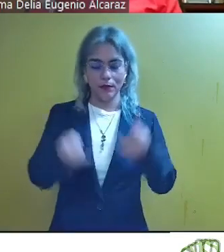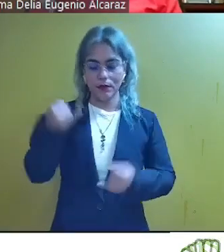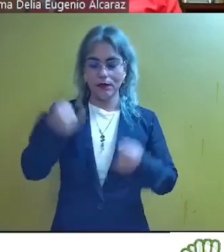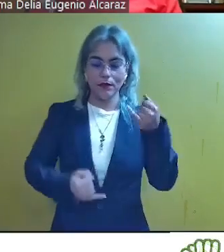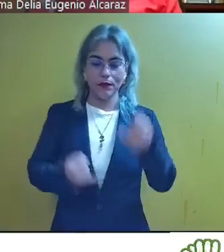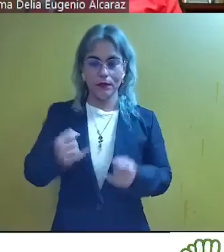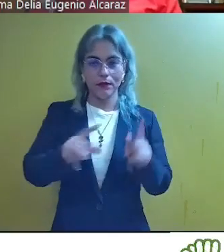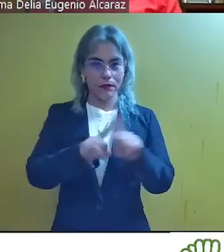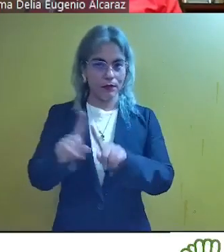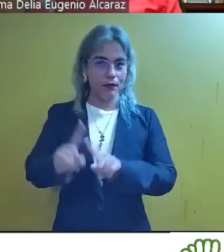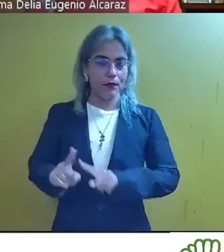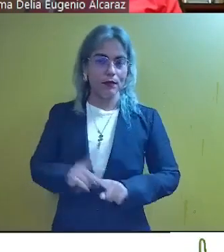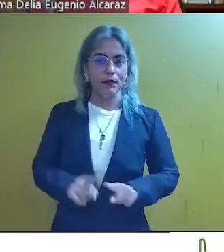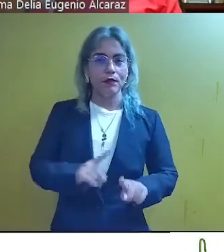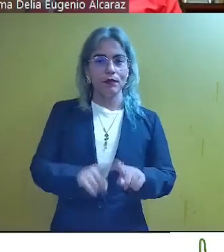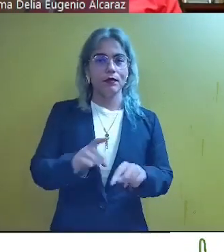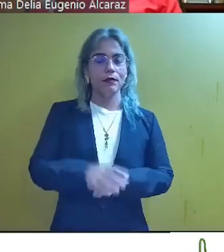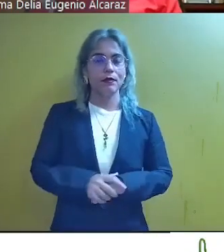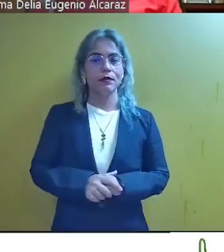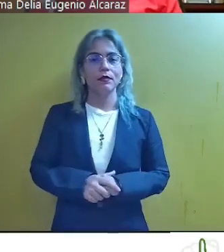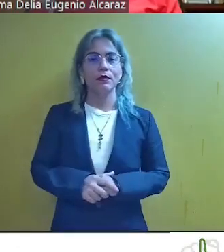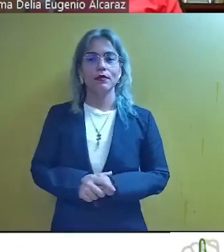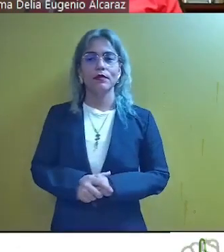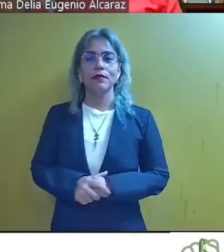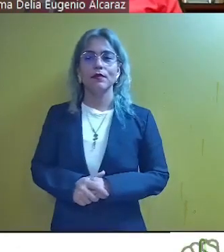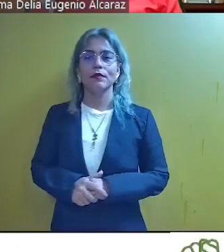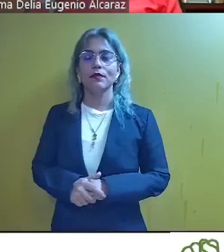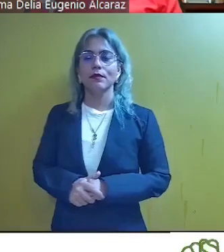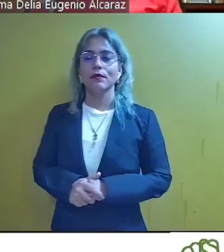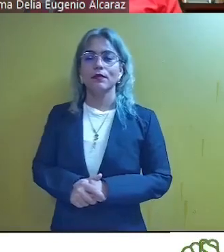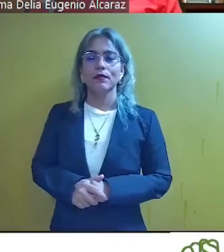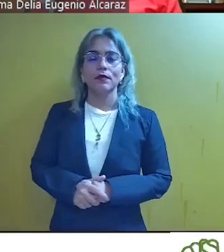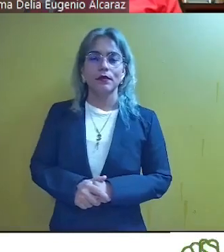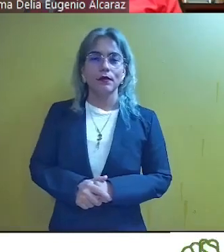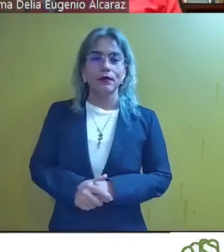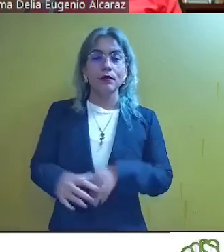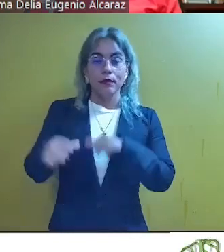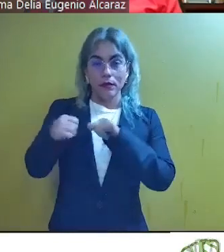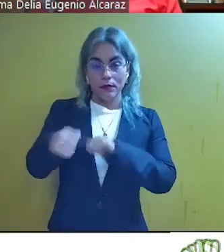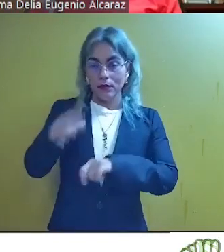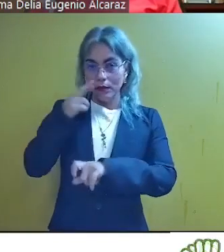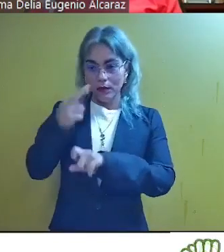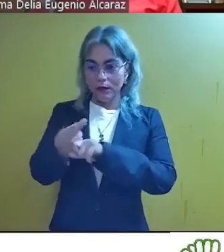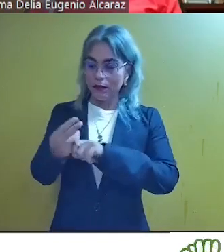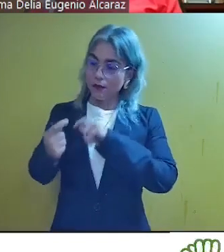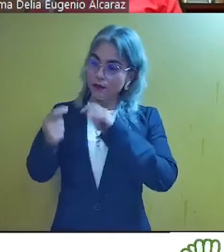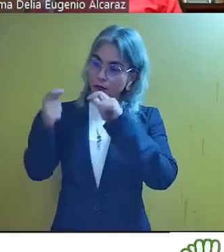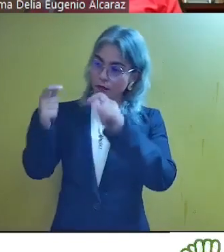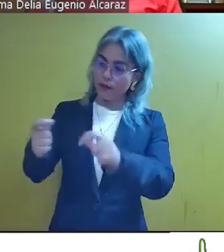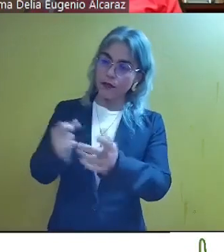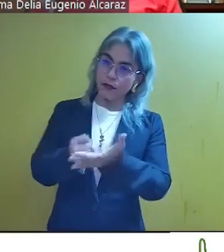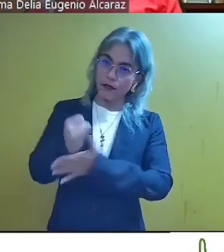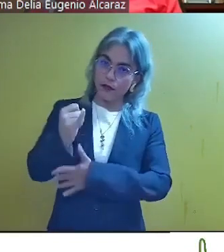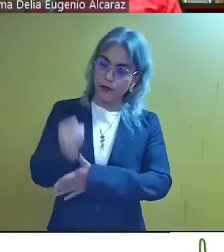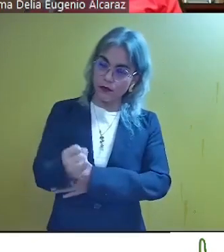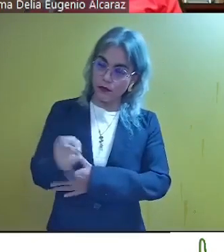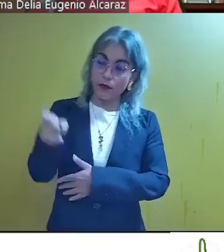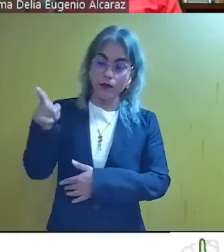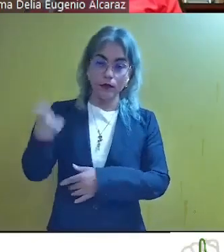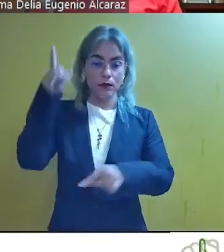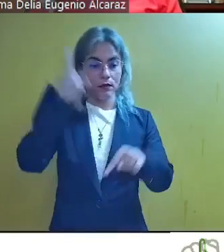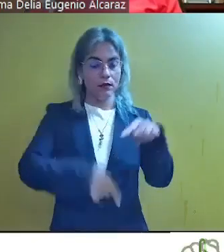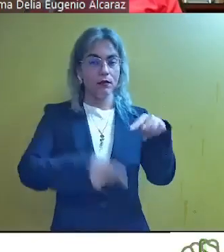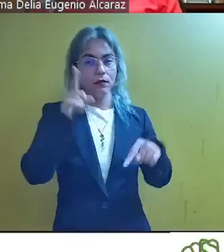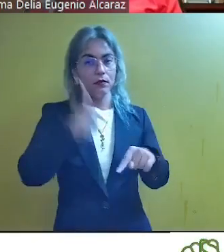y motivación, así como de certeza. Señala que la autoridad responsable con tal determinación indebidamente revoca su